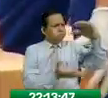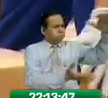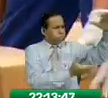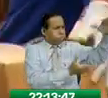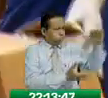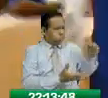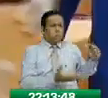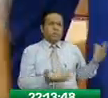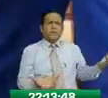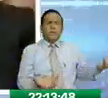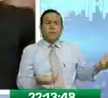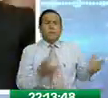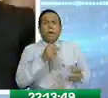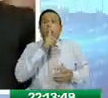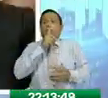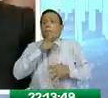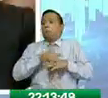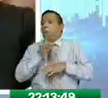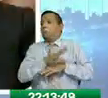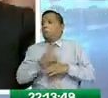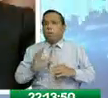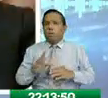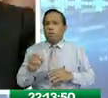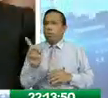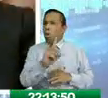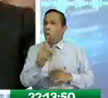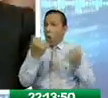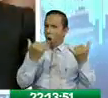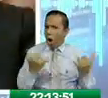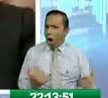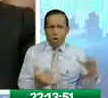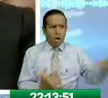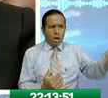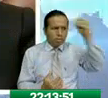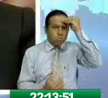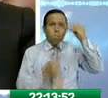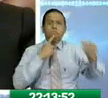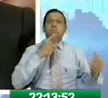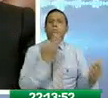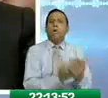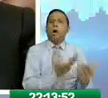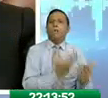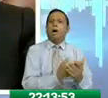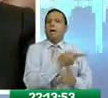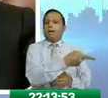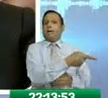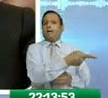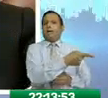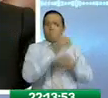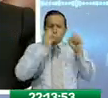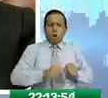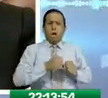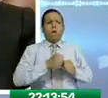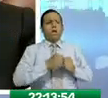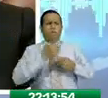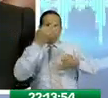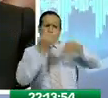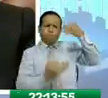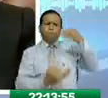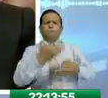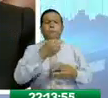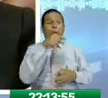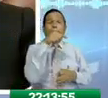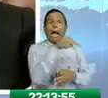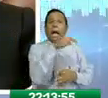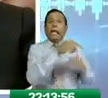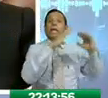los brazos cruzados. Y ahora tenemos elementos para poder procesarlo. Se decía que esta casa, este domicilio, servía